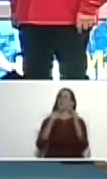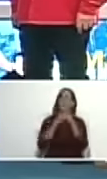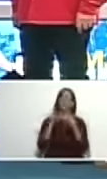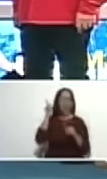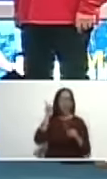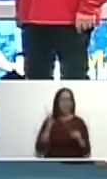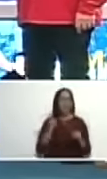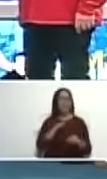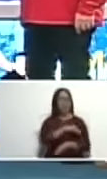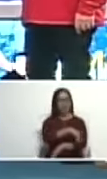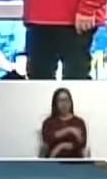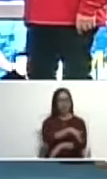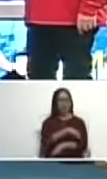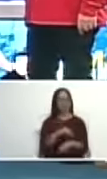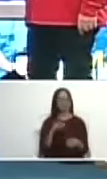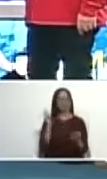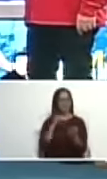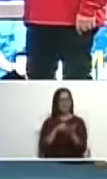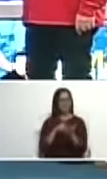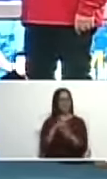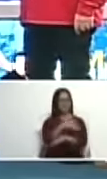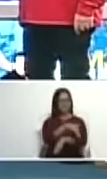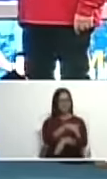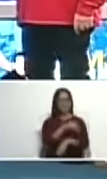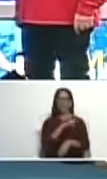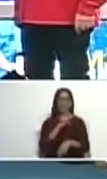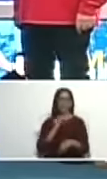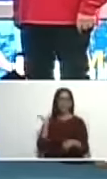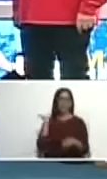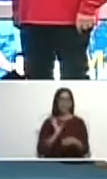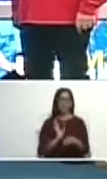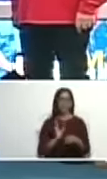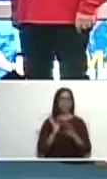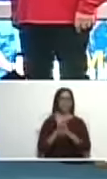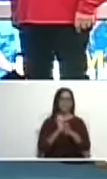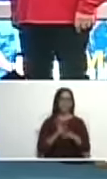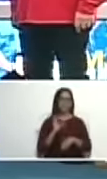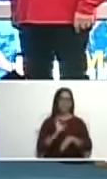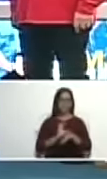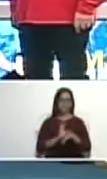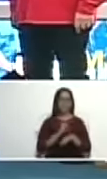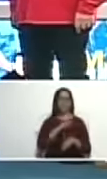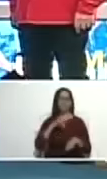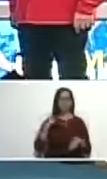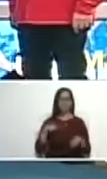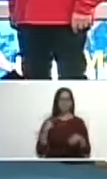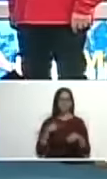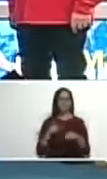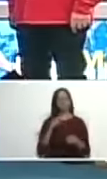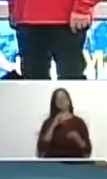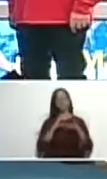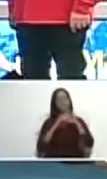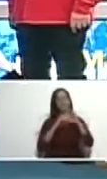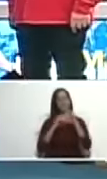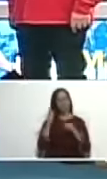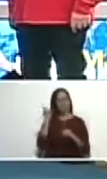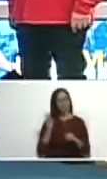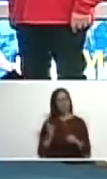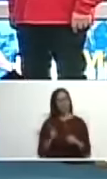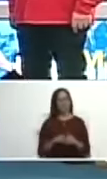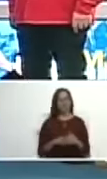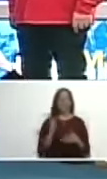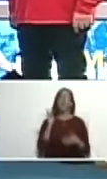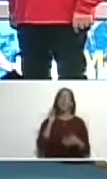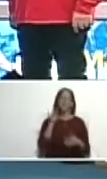están afuera, que vinimos en la calle, y los que no vinieron, que marcharon en las ciudades. Nosotros tenemos plena sintonía y plena comunicación con ellos.